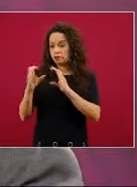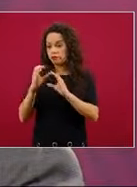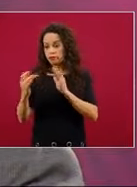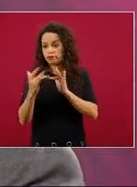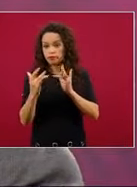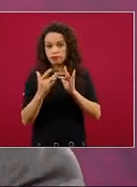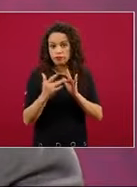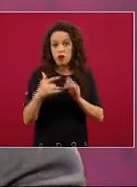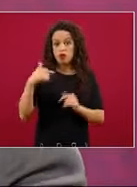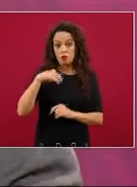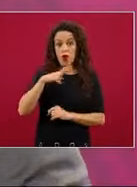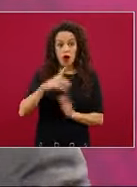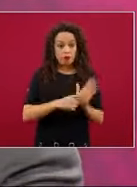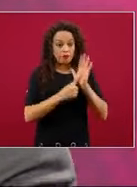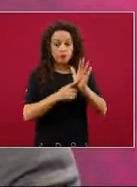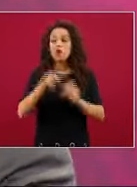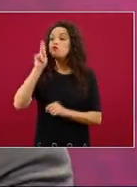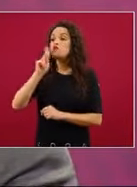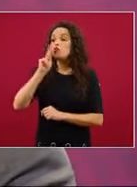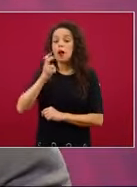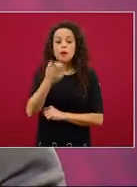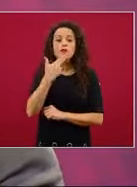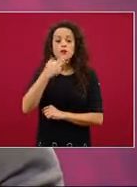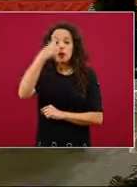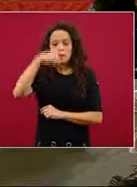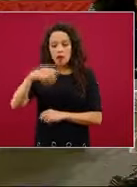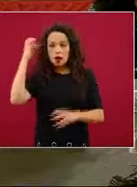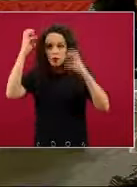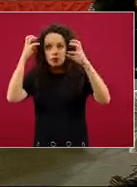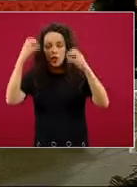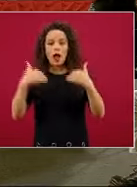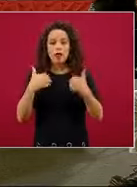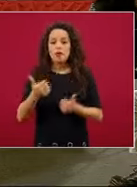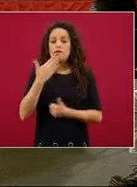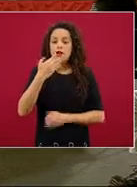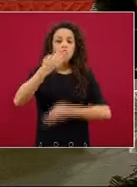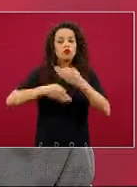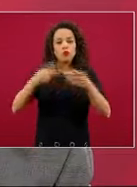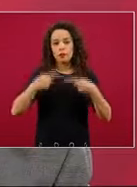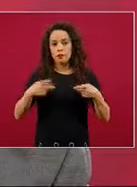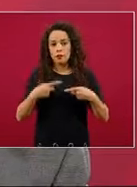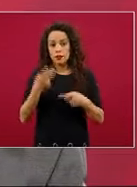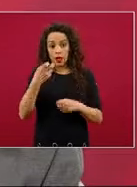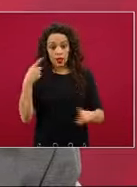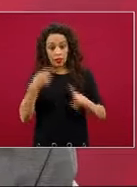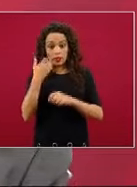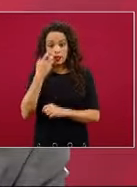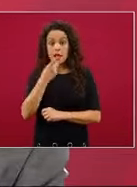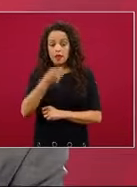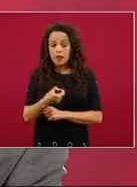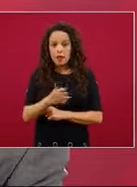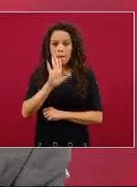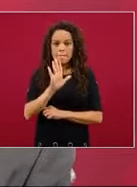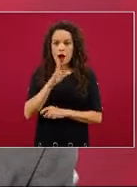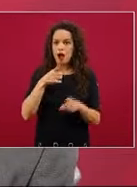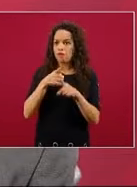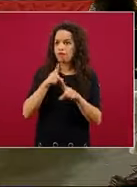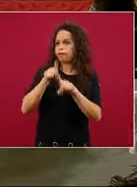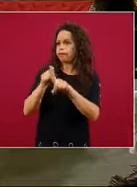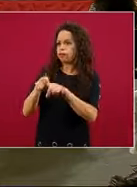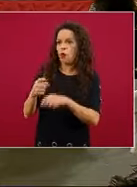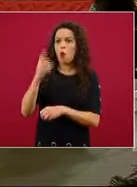es evidencia que nos es útil para tener una reflexión colectiva. Jamás debe interpretarse como un señalamiento de crítica a